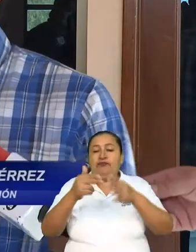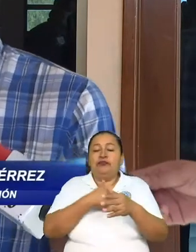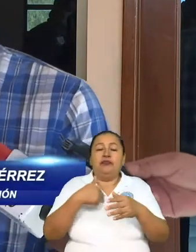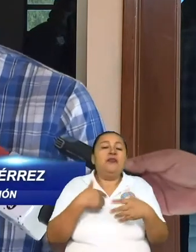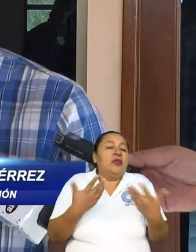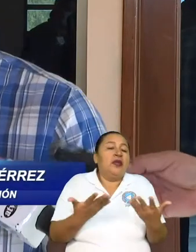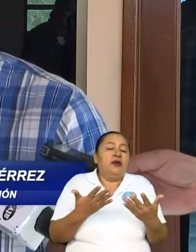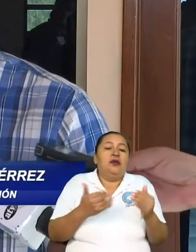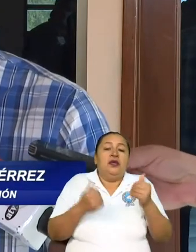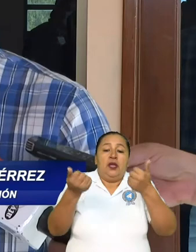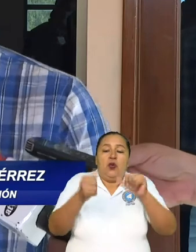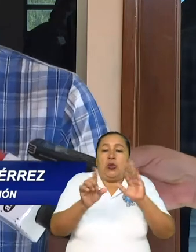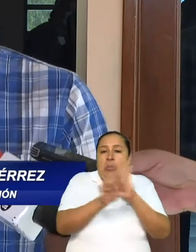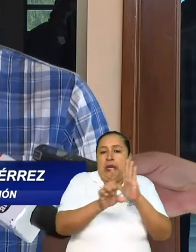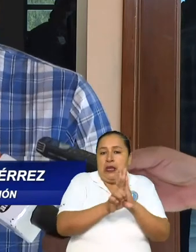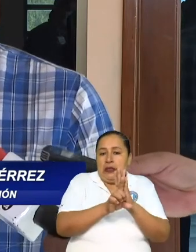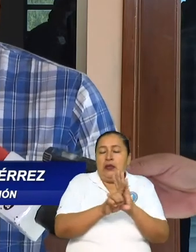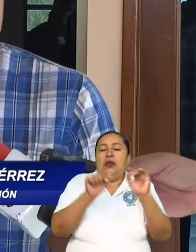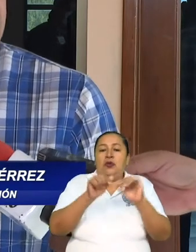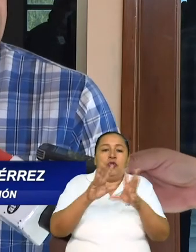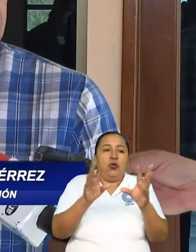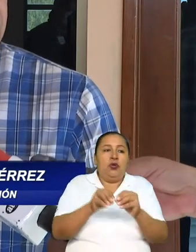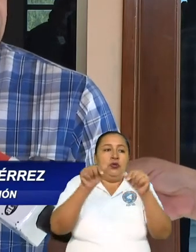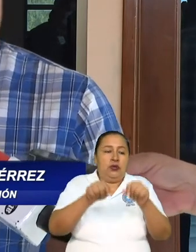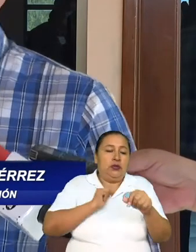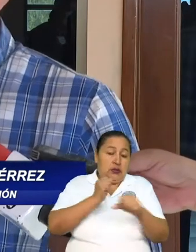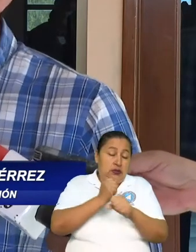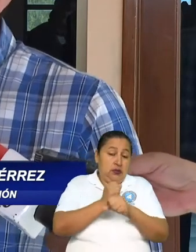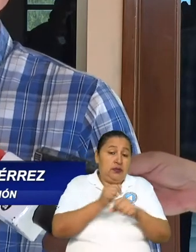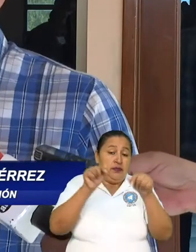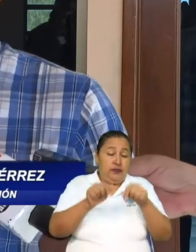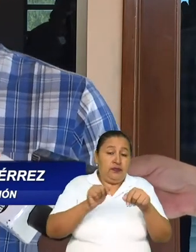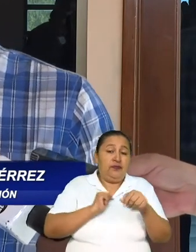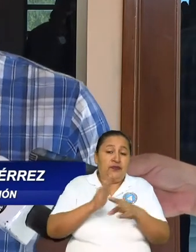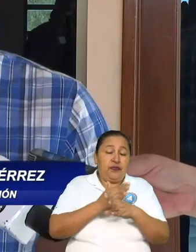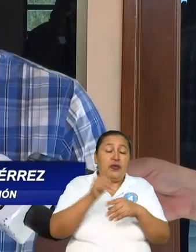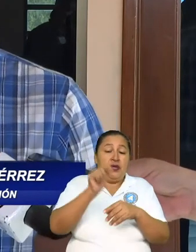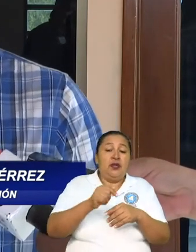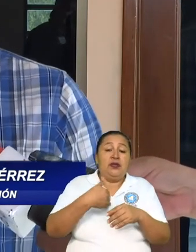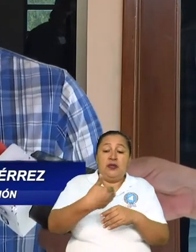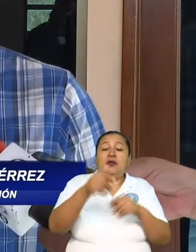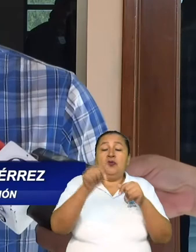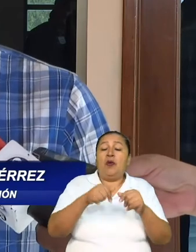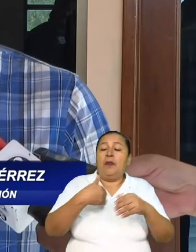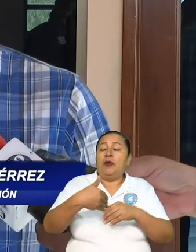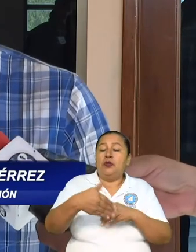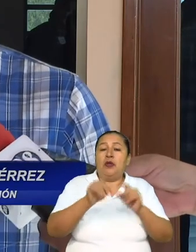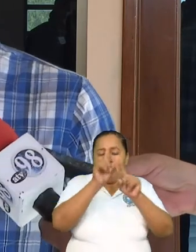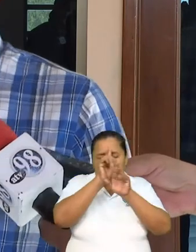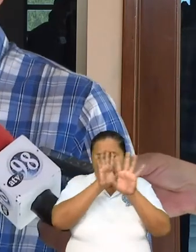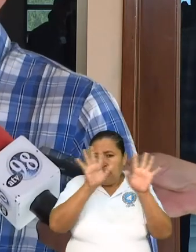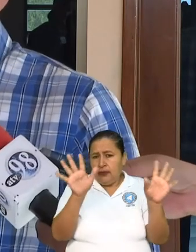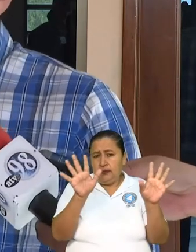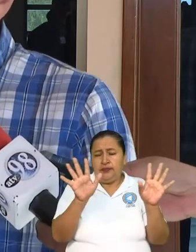es marco de ley a todo este trámite, garantizar que el procedimiento sea